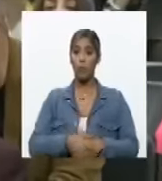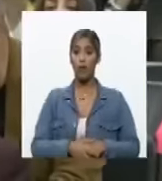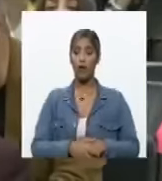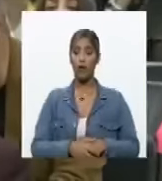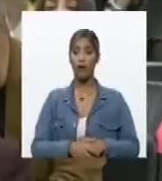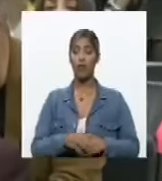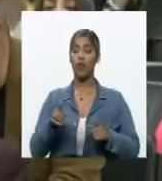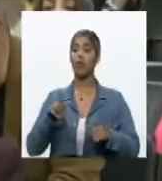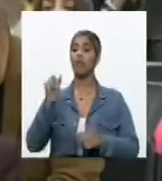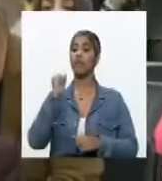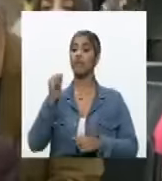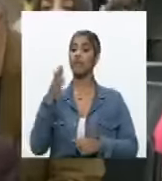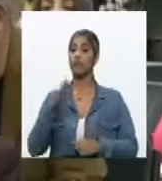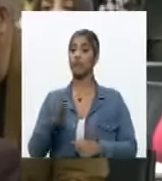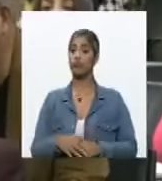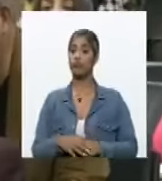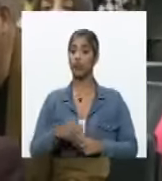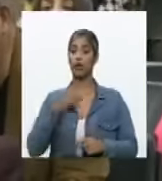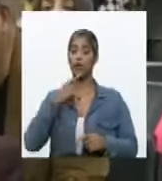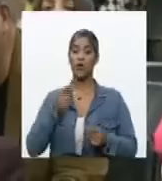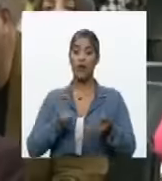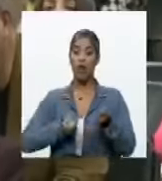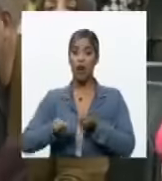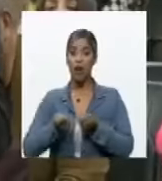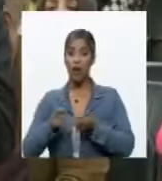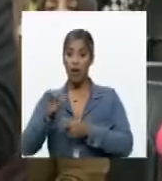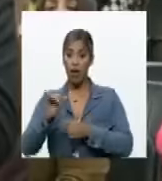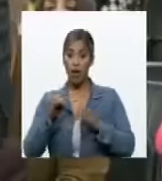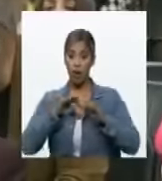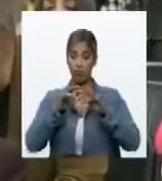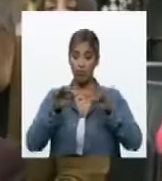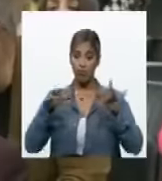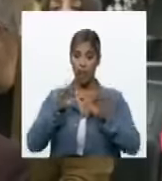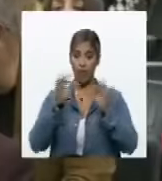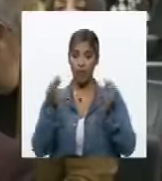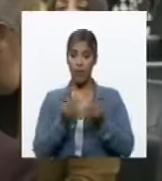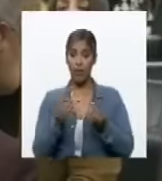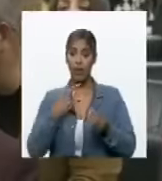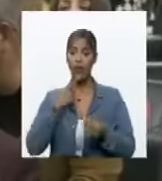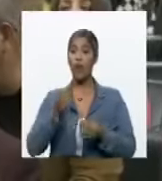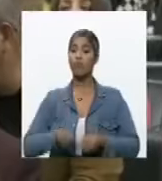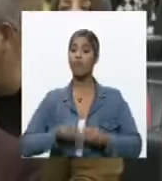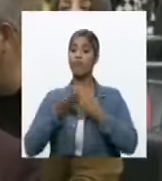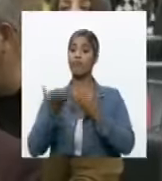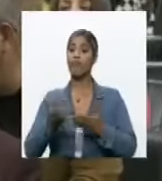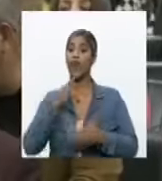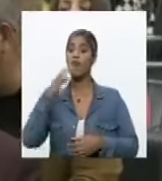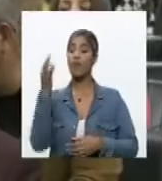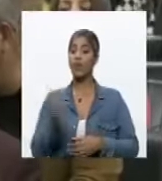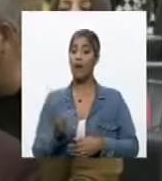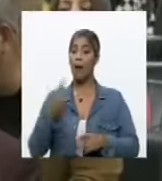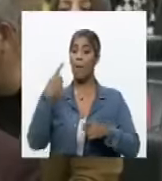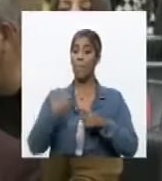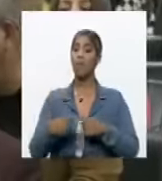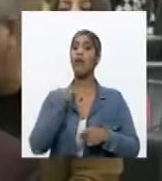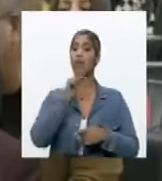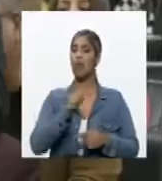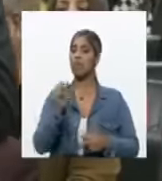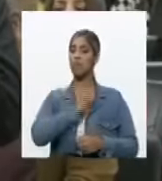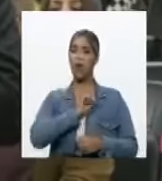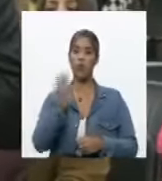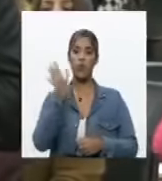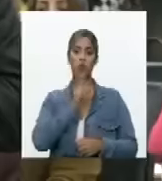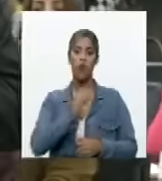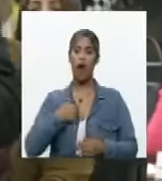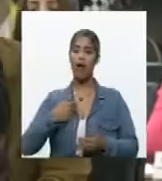de asesinarlos, amenazándolos a ellos y a su familia para que no contaran la verdad. Pero contaron la verdad y